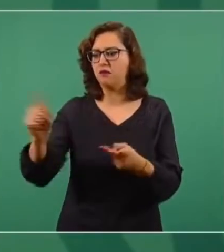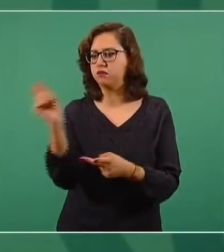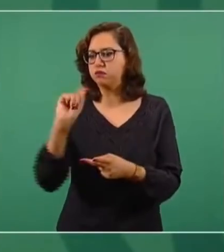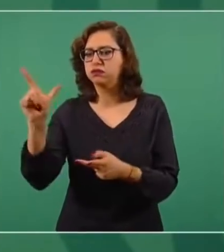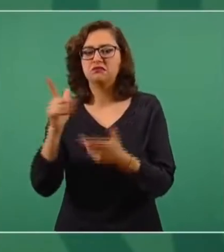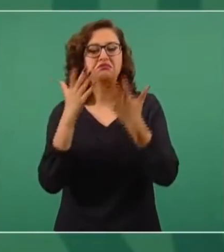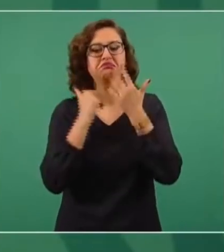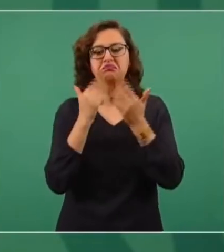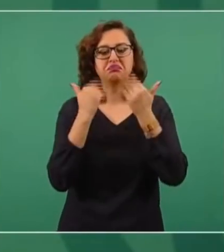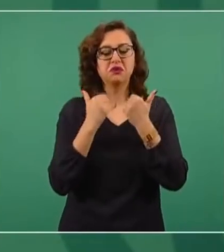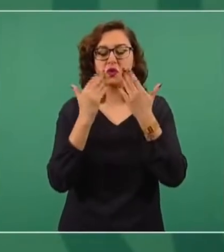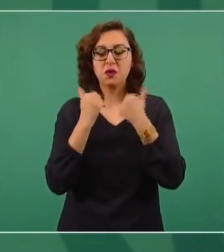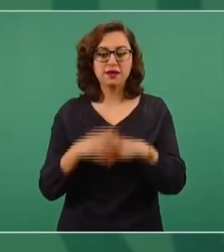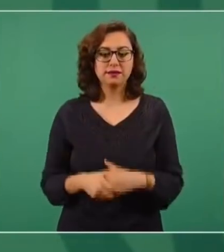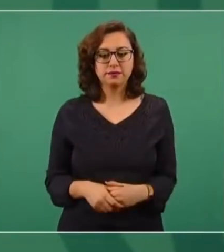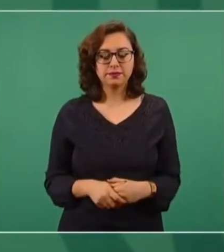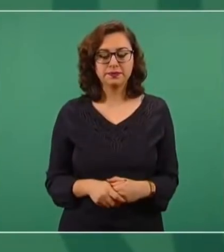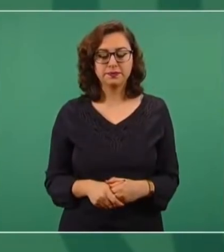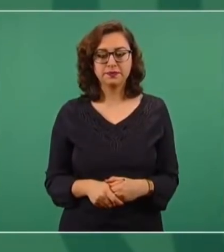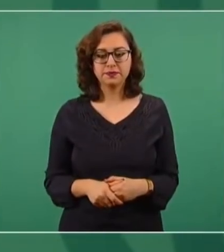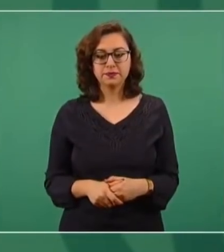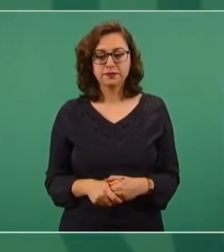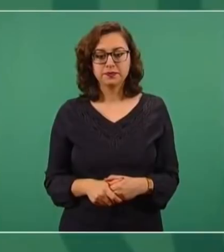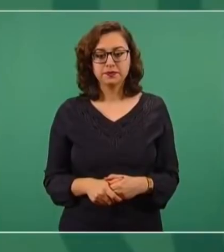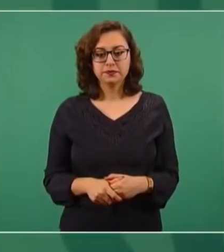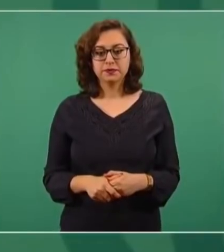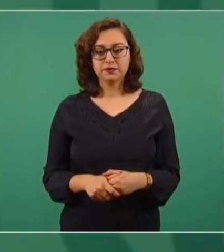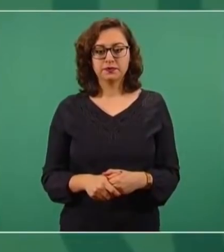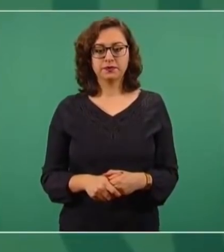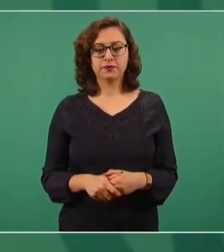y